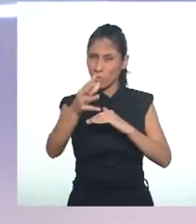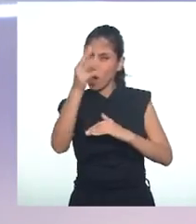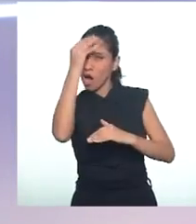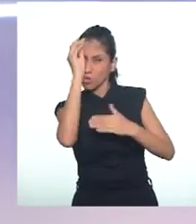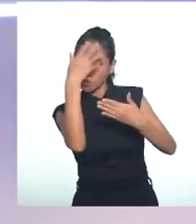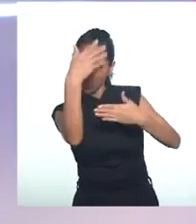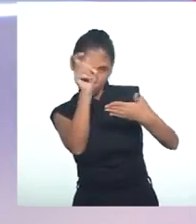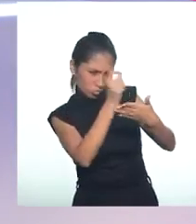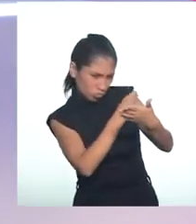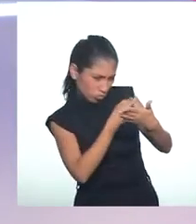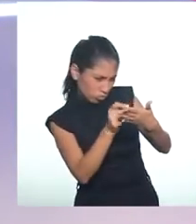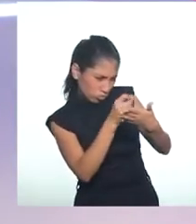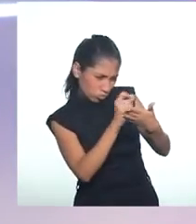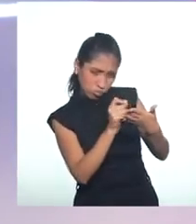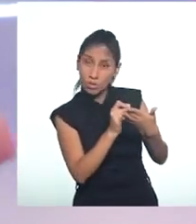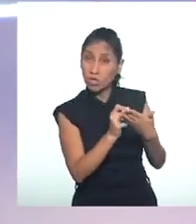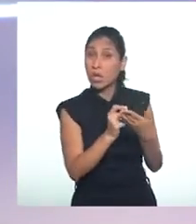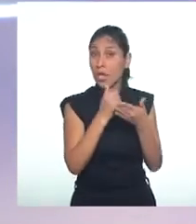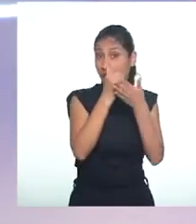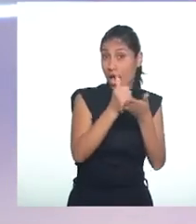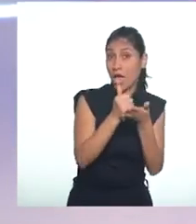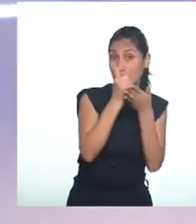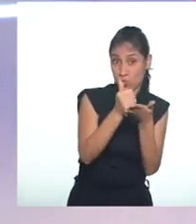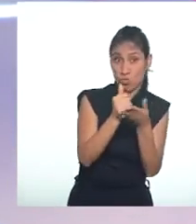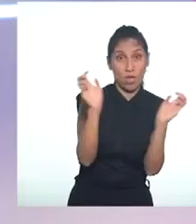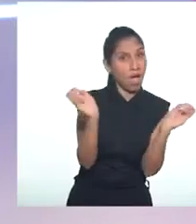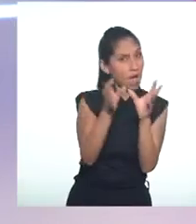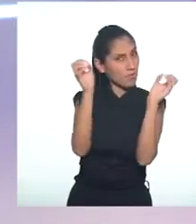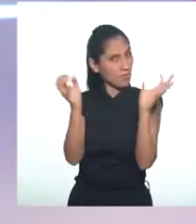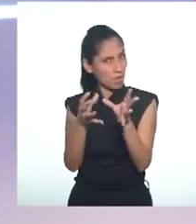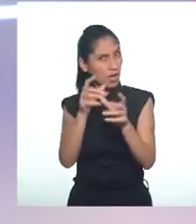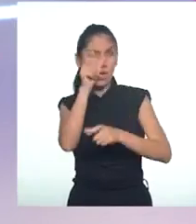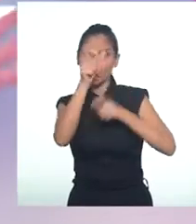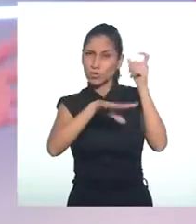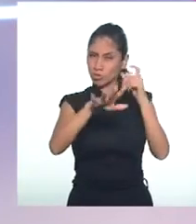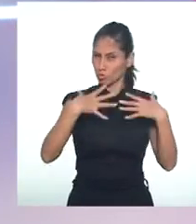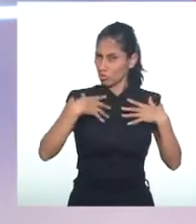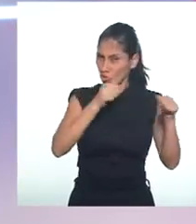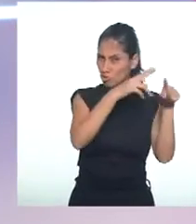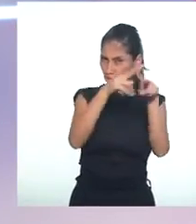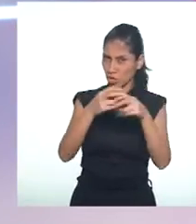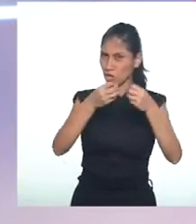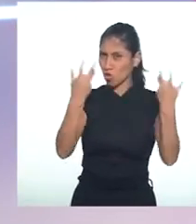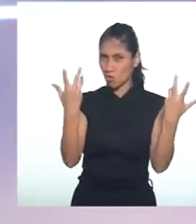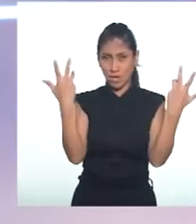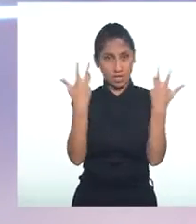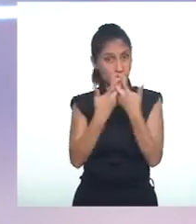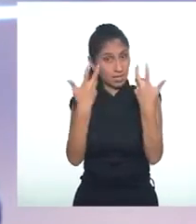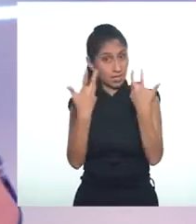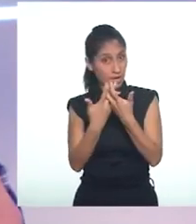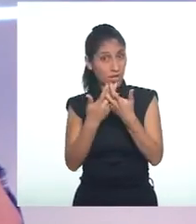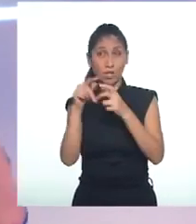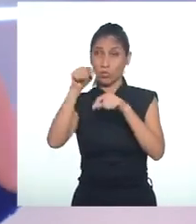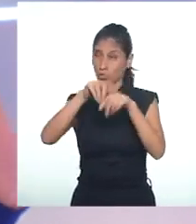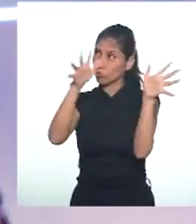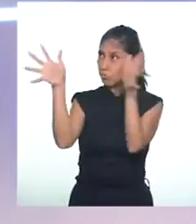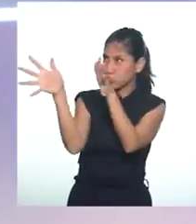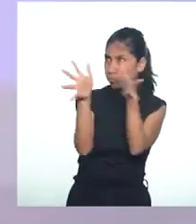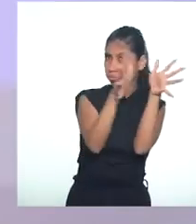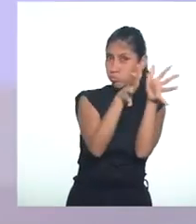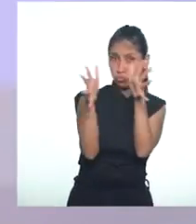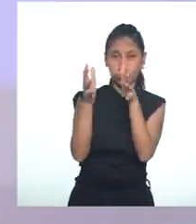nuestras recomendaciones que promuevan el cuidado de la salud respiratoria en relación armoniosa con el